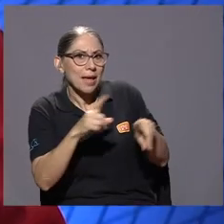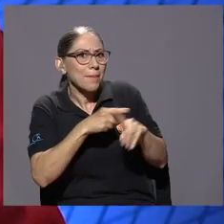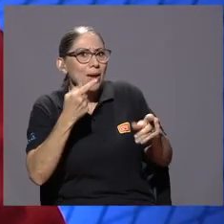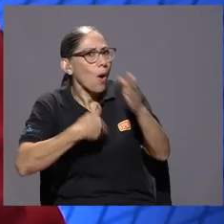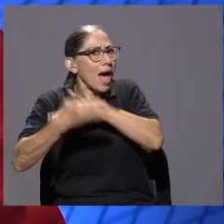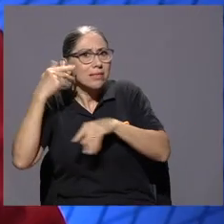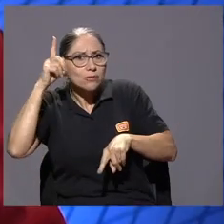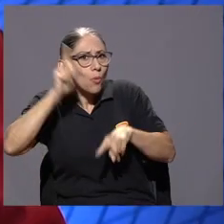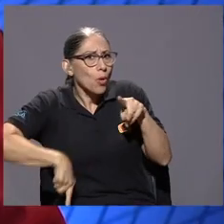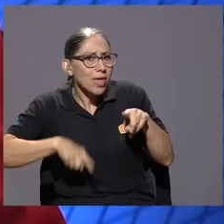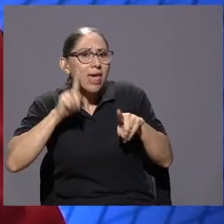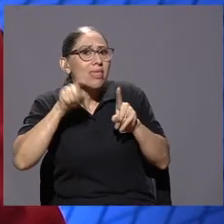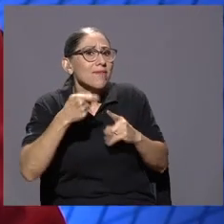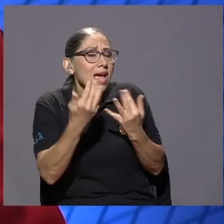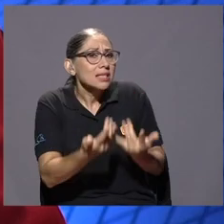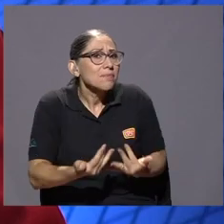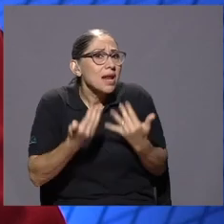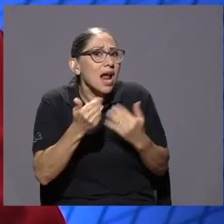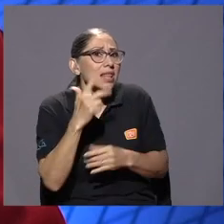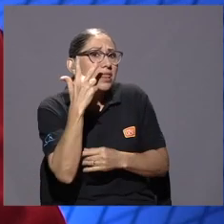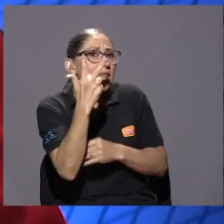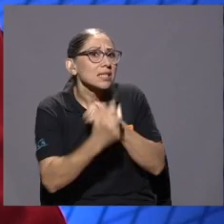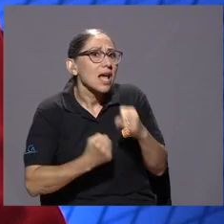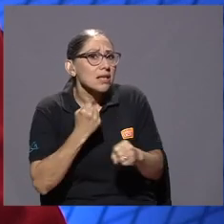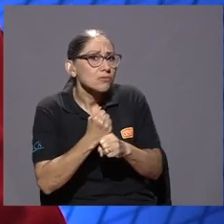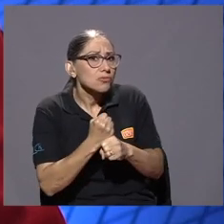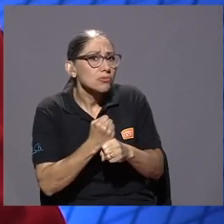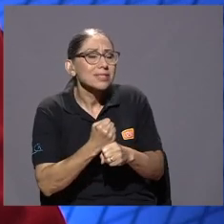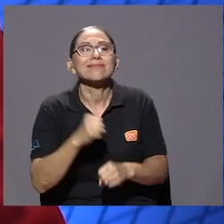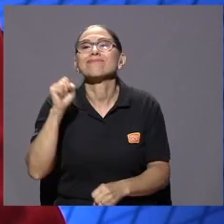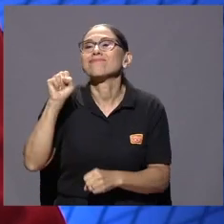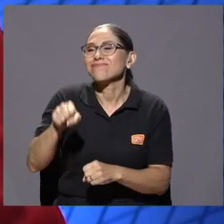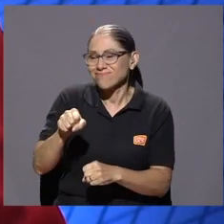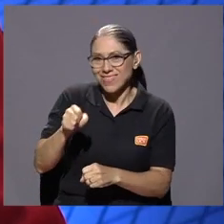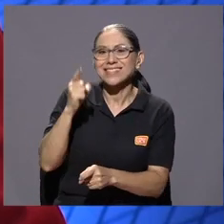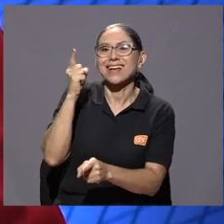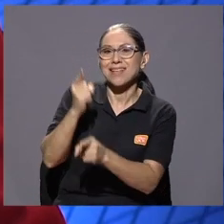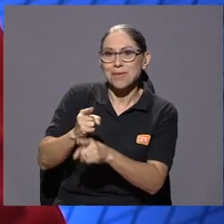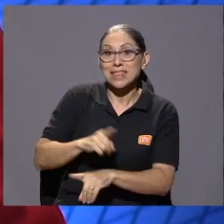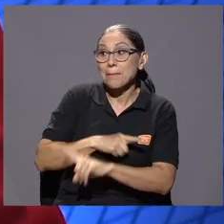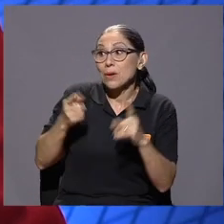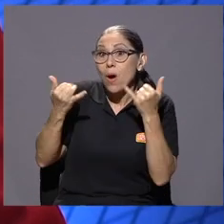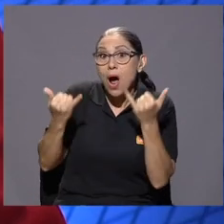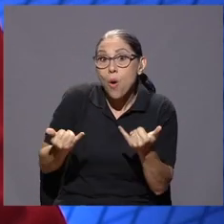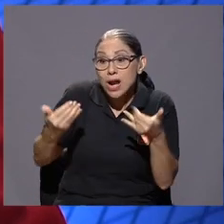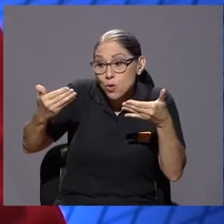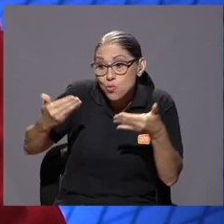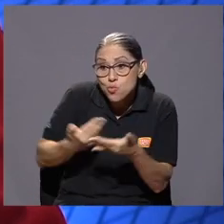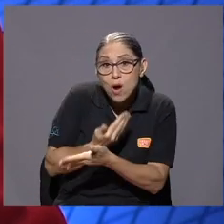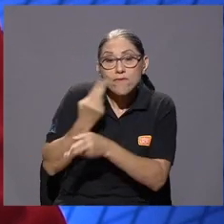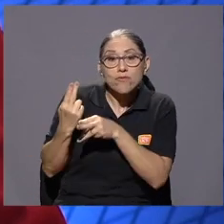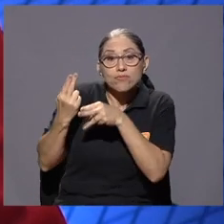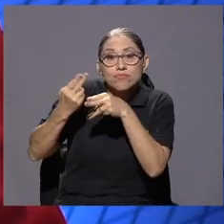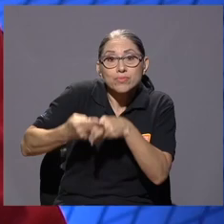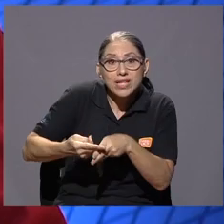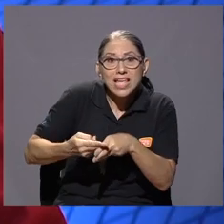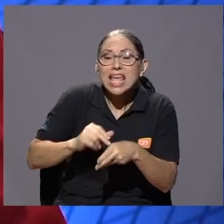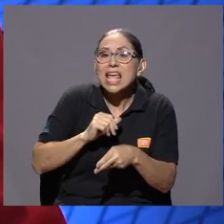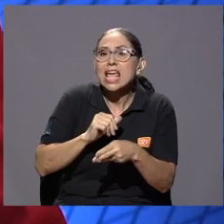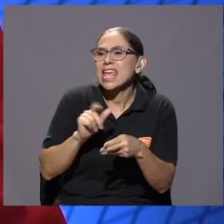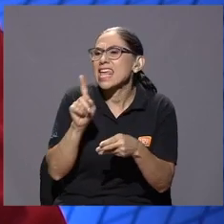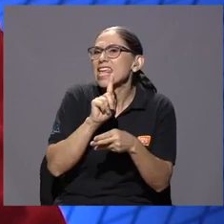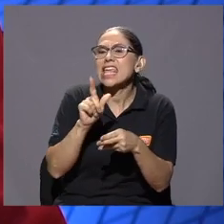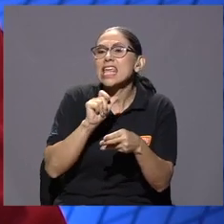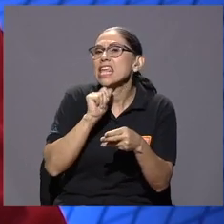quisieran. Exactamente. Entonces, ¿qué es lo que pasa? Que ya cuando se da esta nueva causal, que es por incompatibilidad de